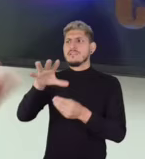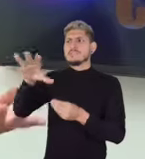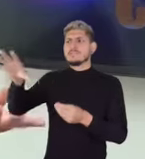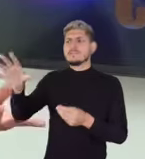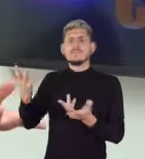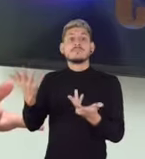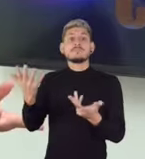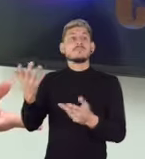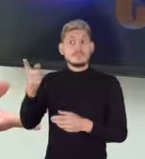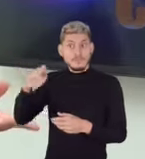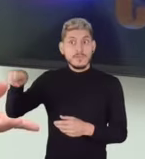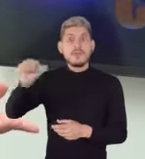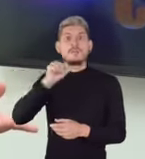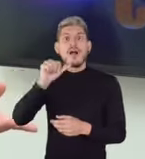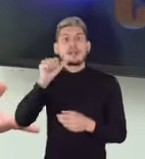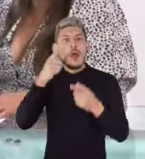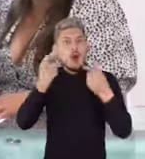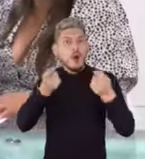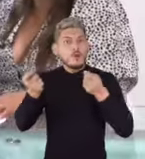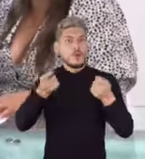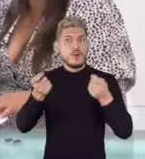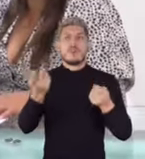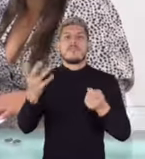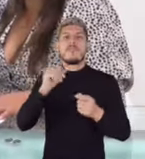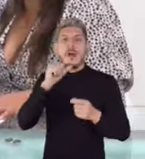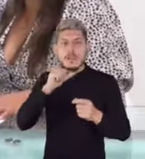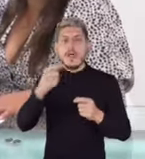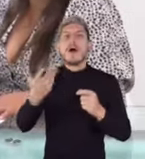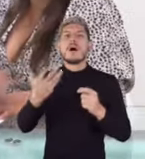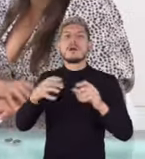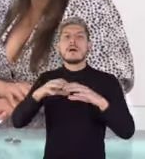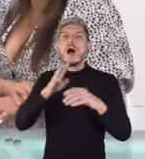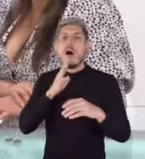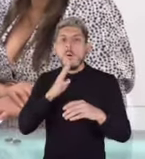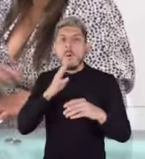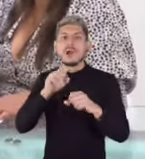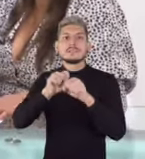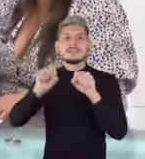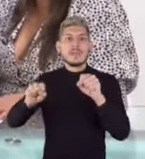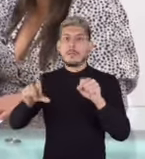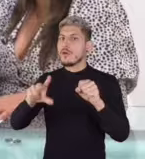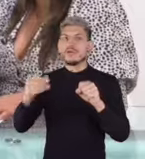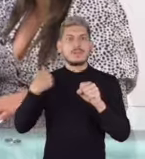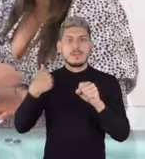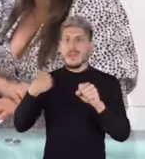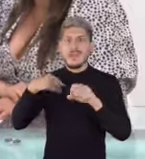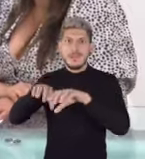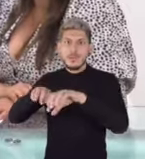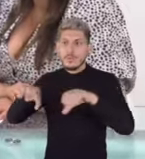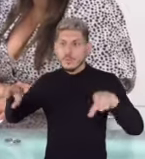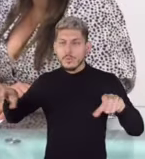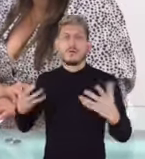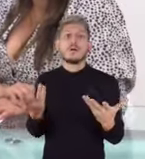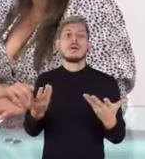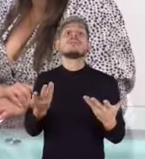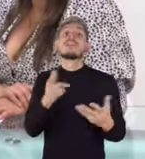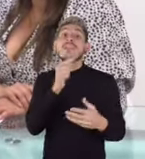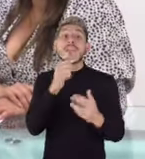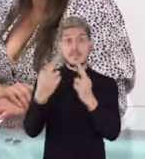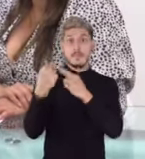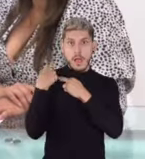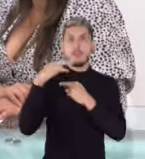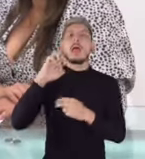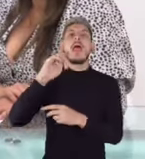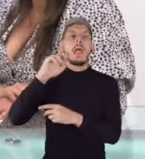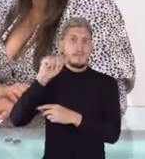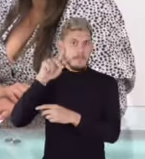entonces ellos lo que necesitan... Descargar es el sistema de alcantarillado, ¿no? Sí, no tienen un sistema, entonces... Y eso es EMAPS, ¿no? EMAPS, claro. Y ojo que